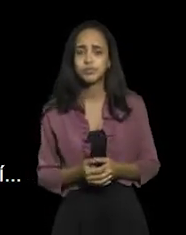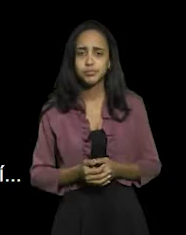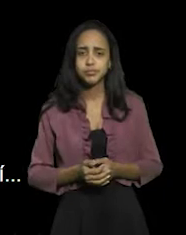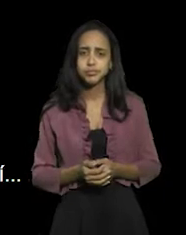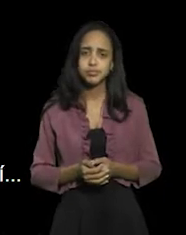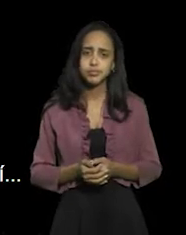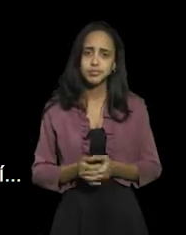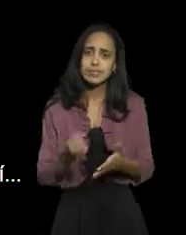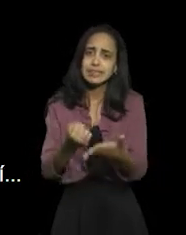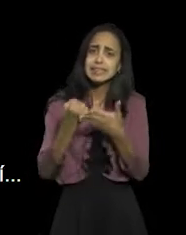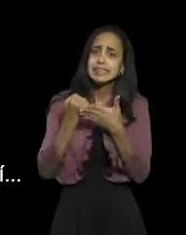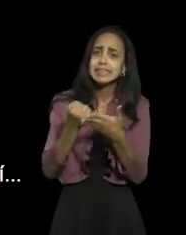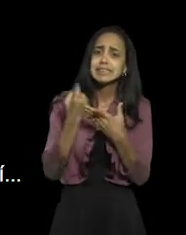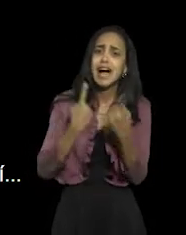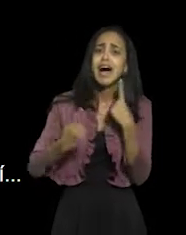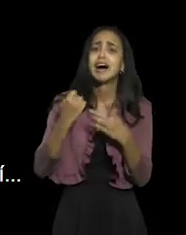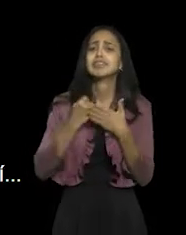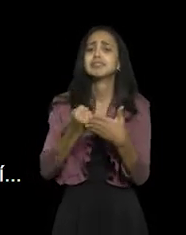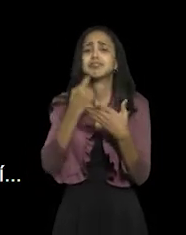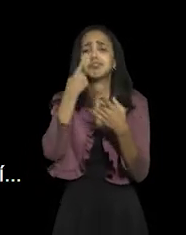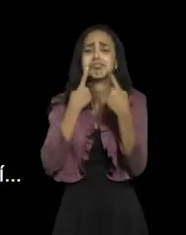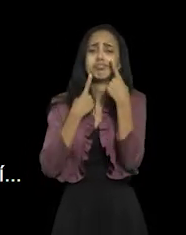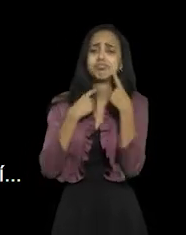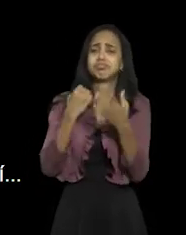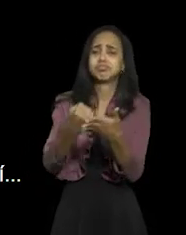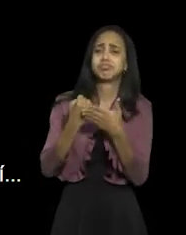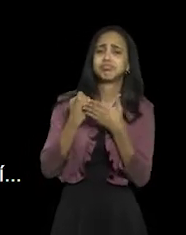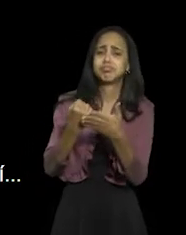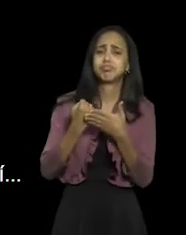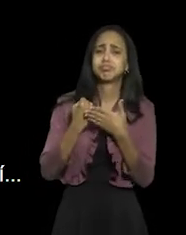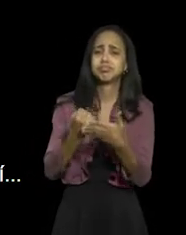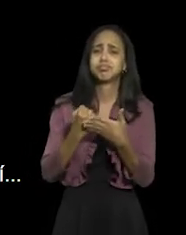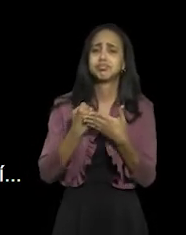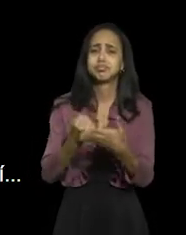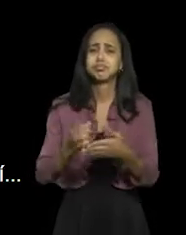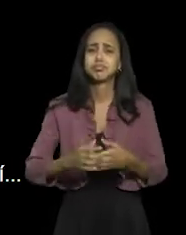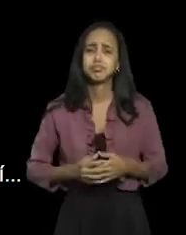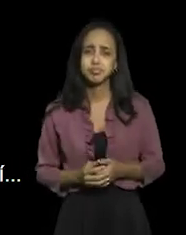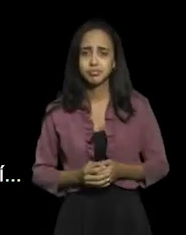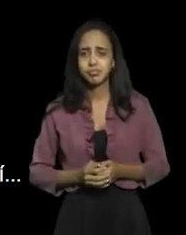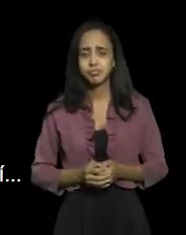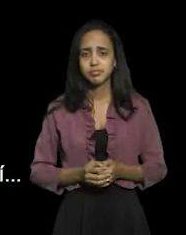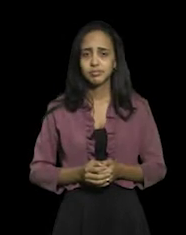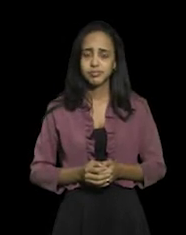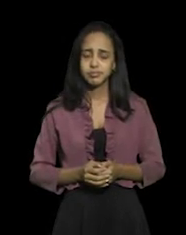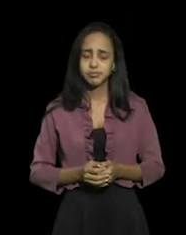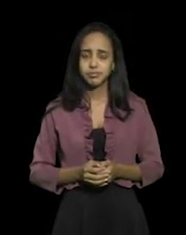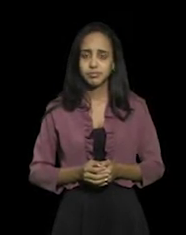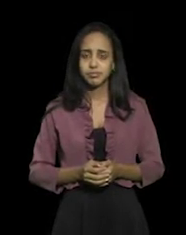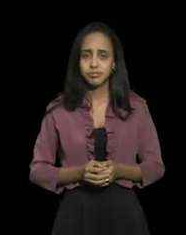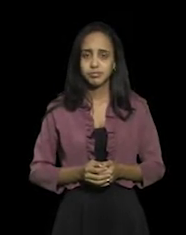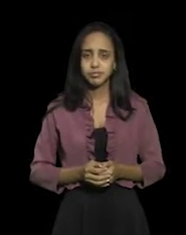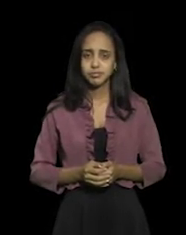¡Ay, auxilio! ¡Joder, socia! ¡Sácame de aquí!